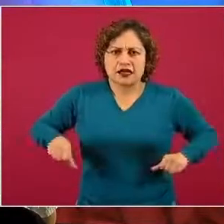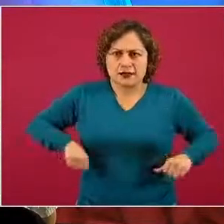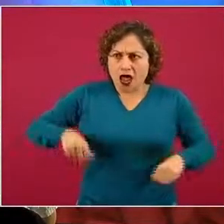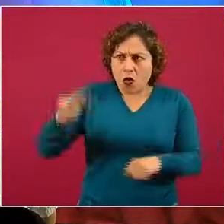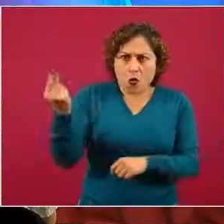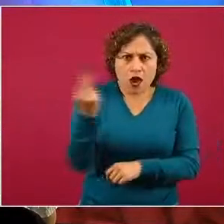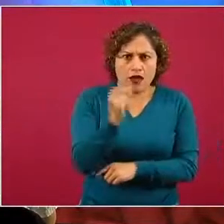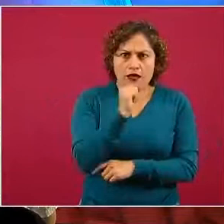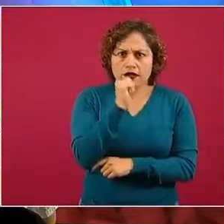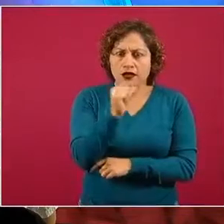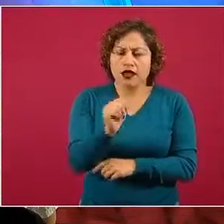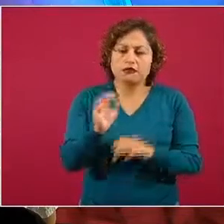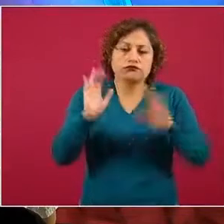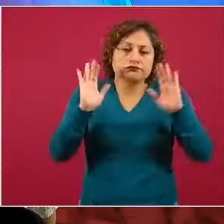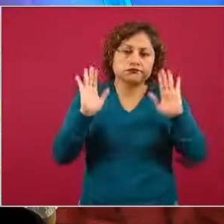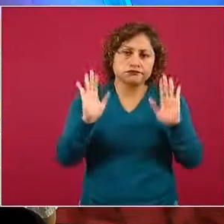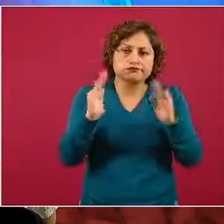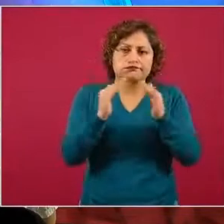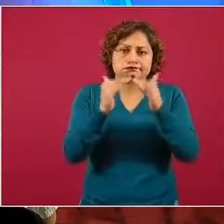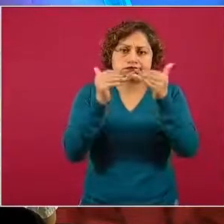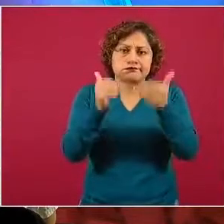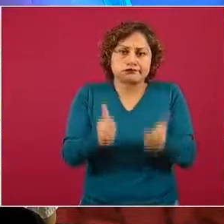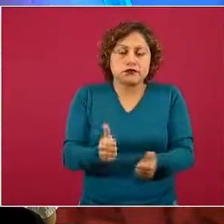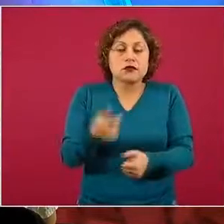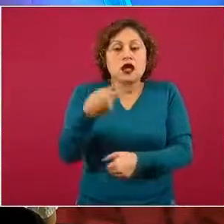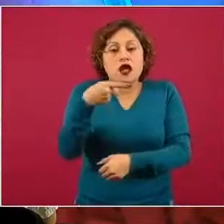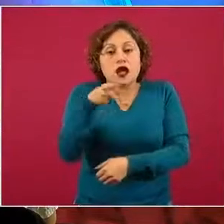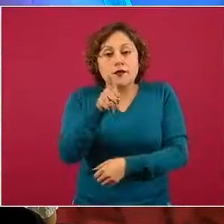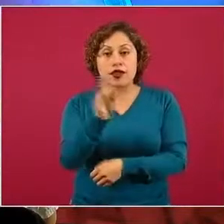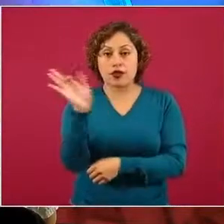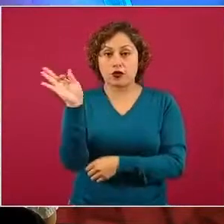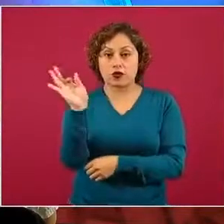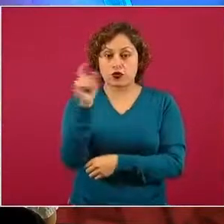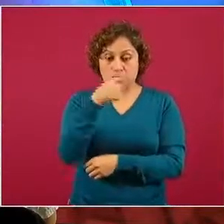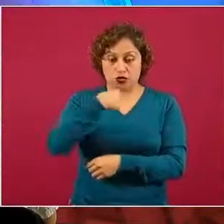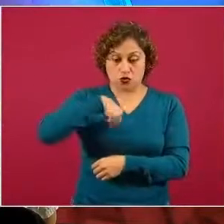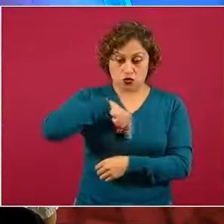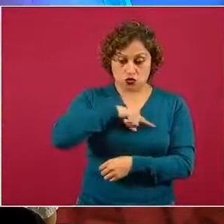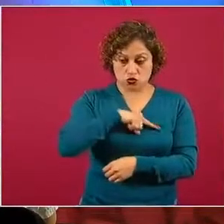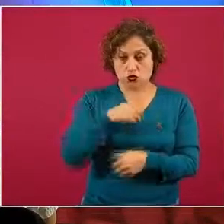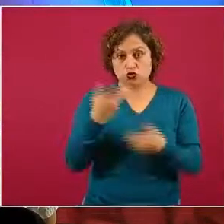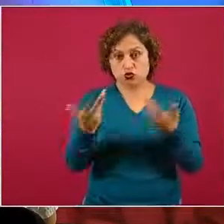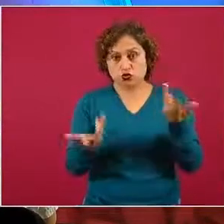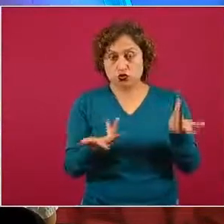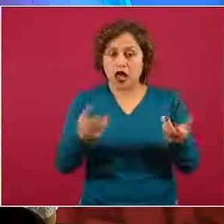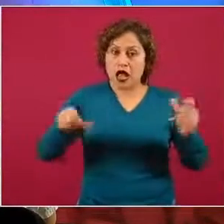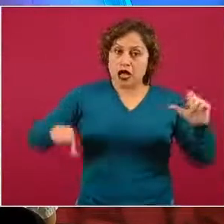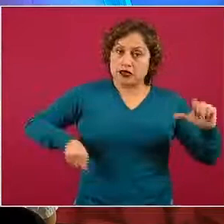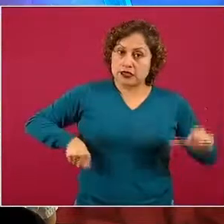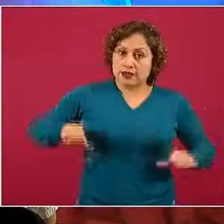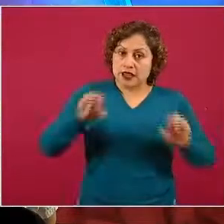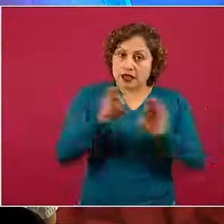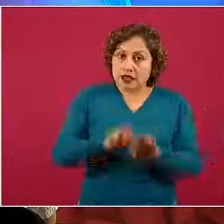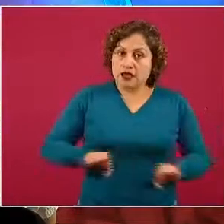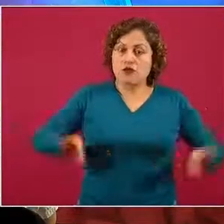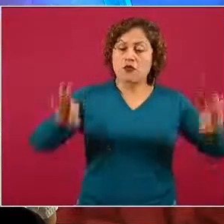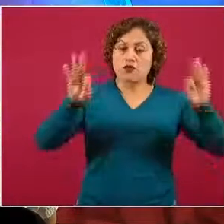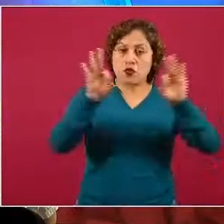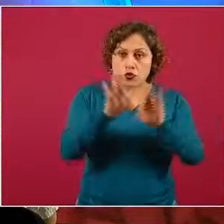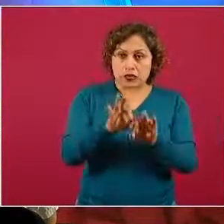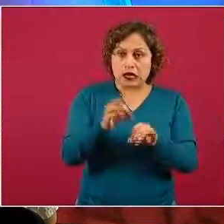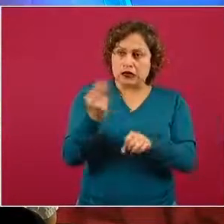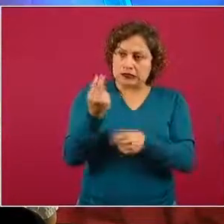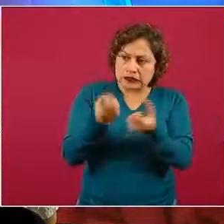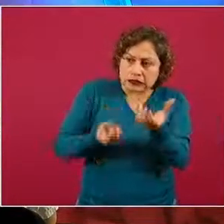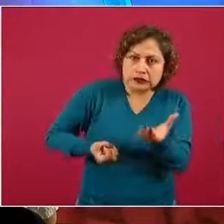esencial. Si tenemos que salir porque pertenecemos a alguno de los grupos laborales esenciales o porque tenemos